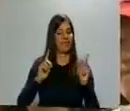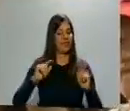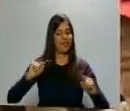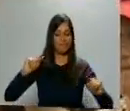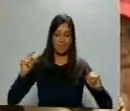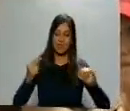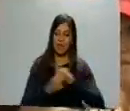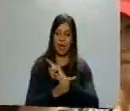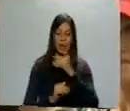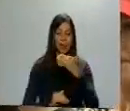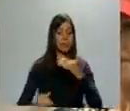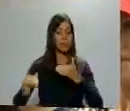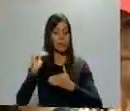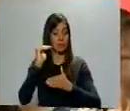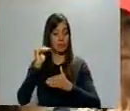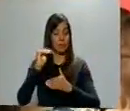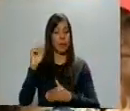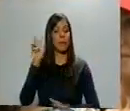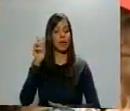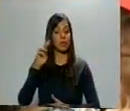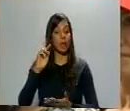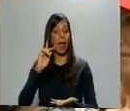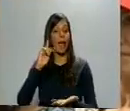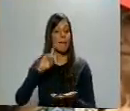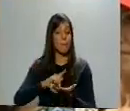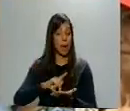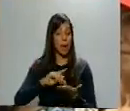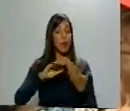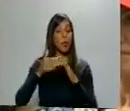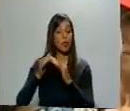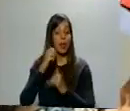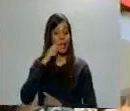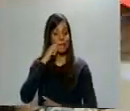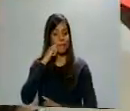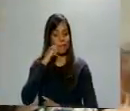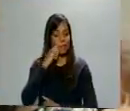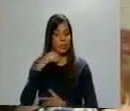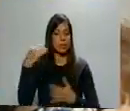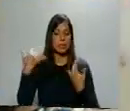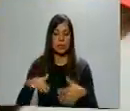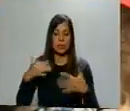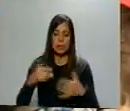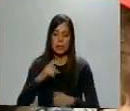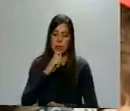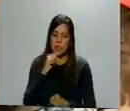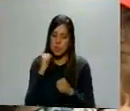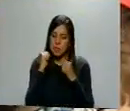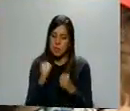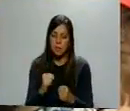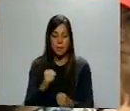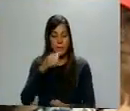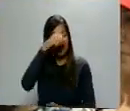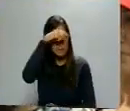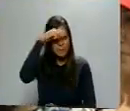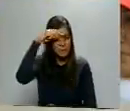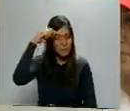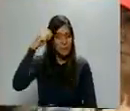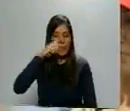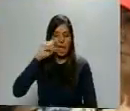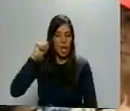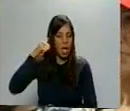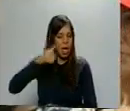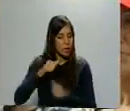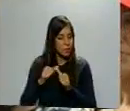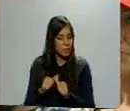trascendimos, y nos ha costado sangre, sudor y lágrimas mantenerlo, y